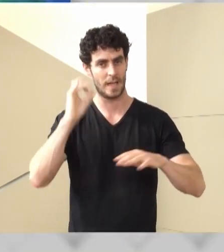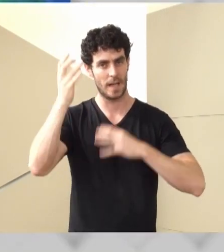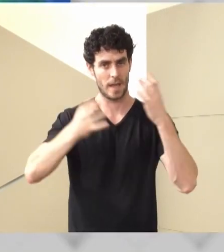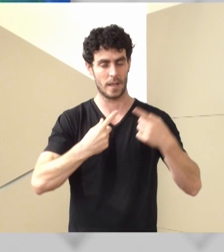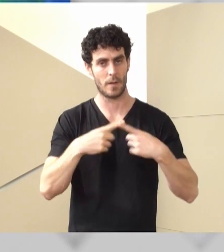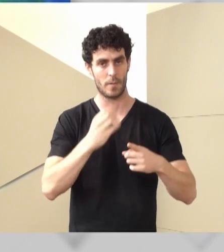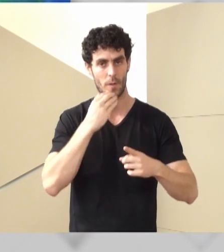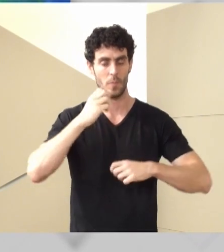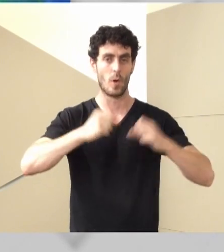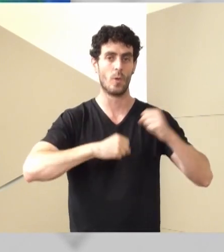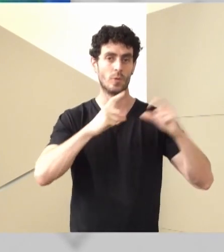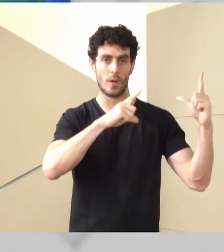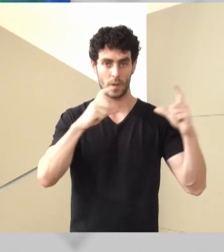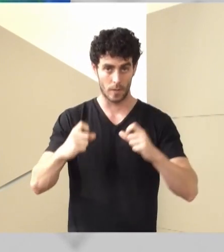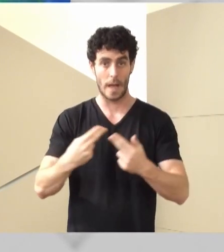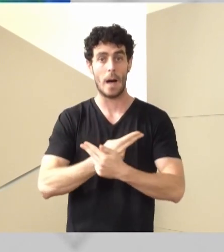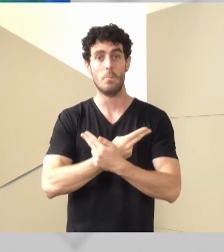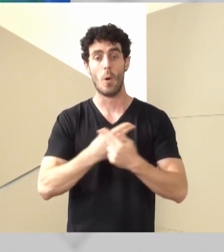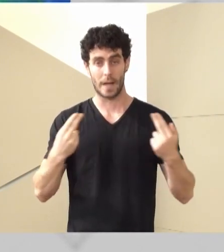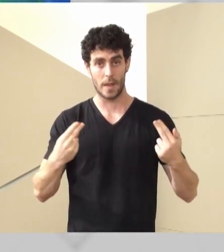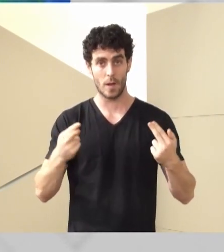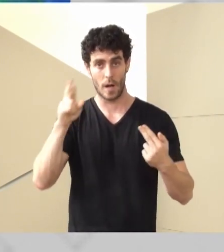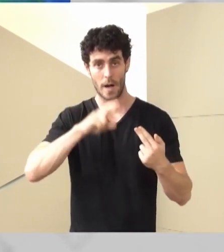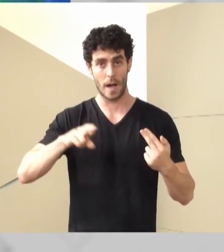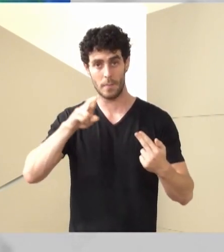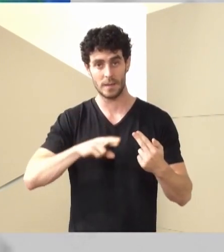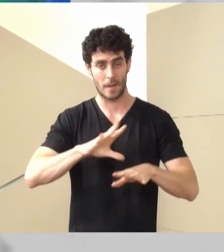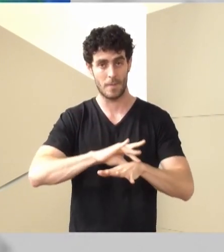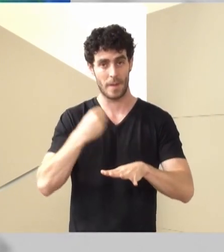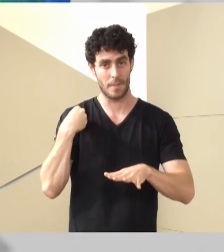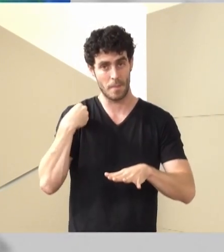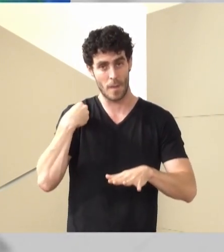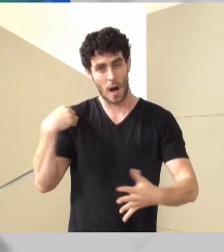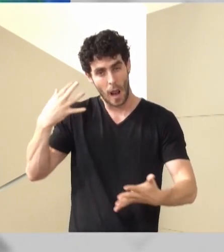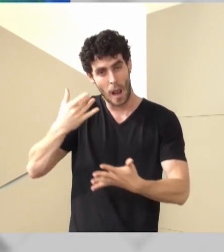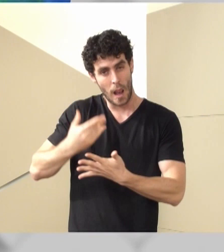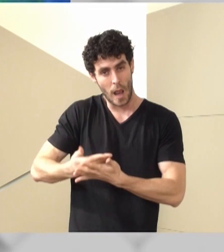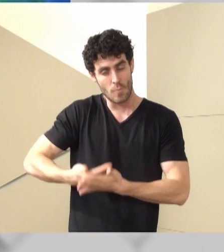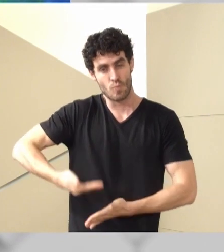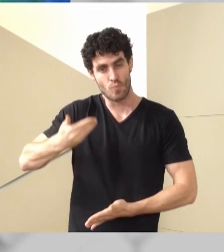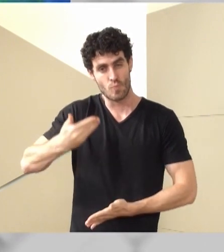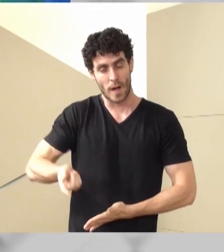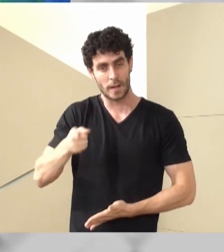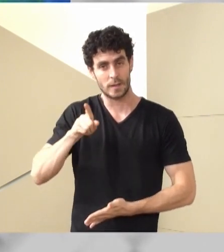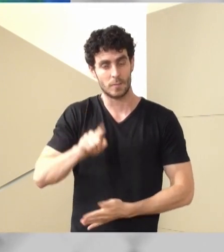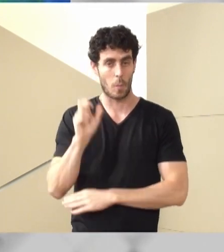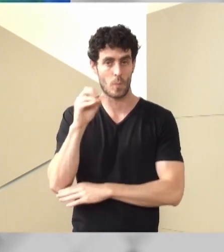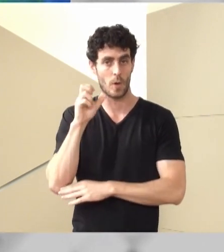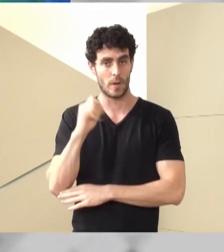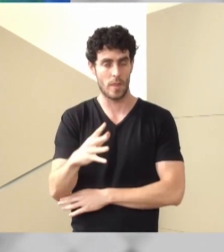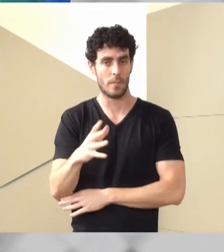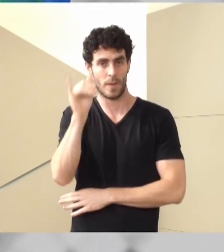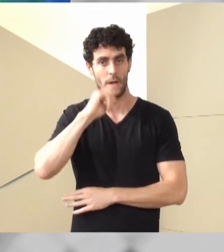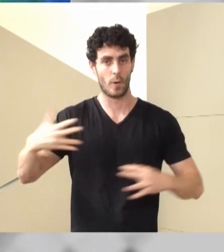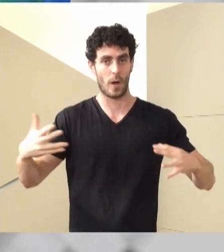como un concurso de fotografía, una publicación que repasa la incidencia de esta enfermedad y una ponencia. El acto conmemorativo tendrá lugar en Rioja